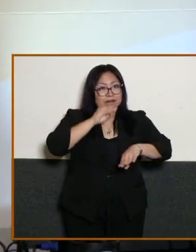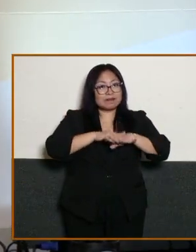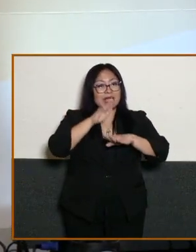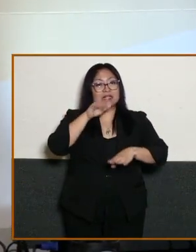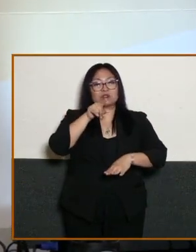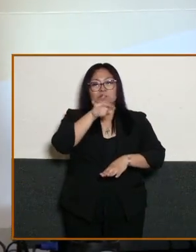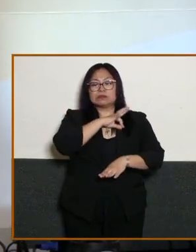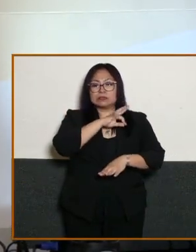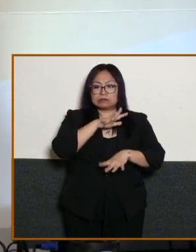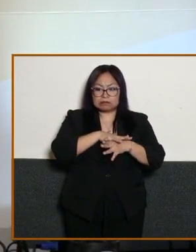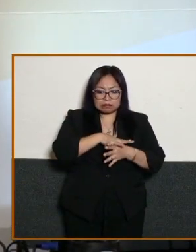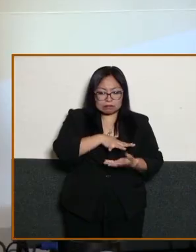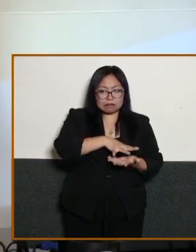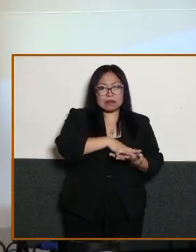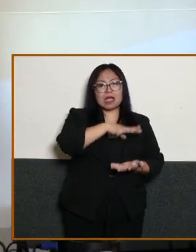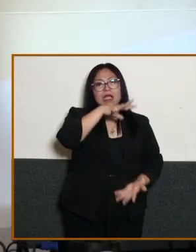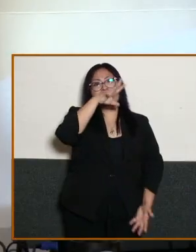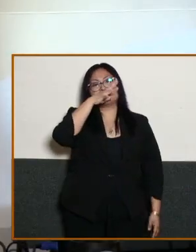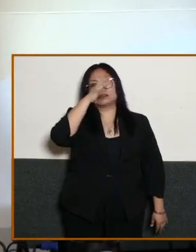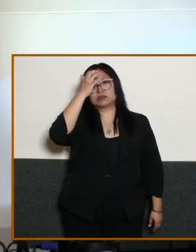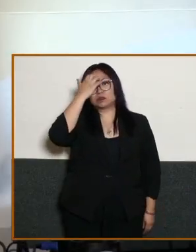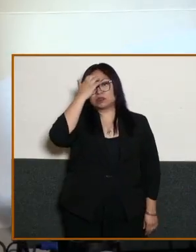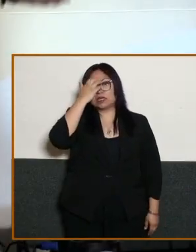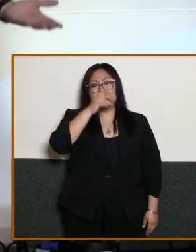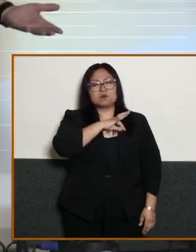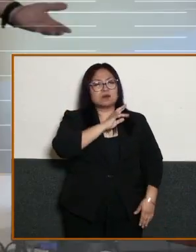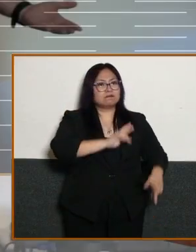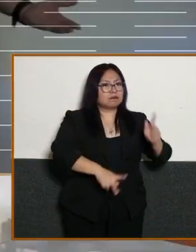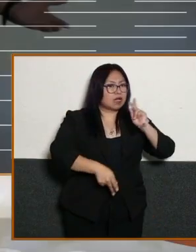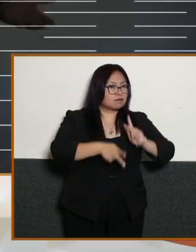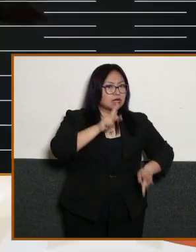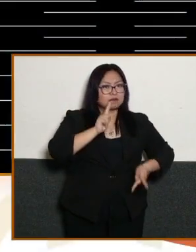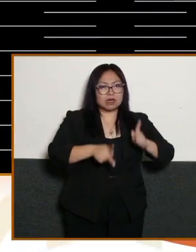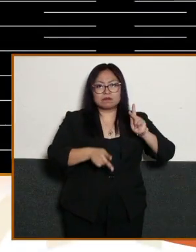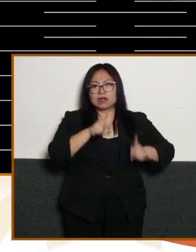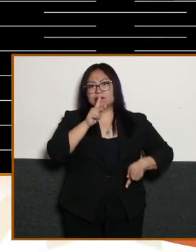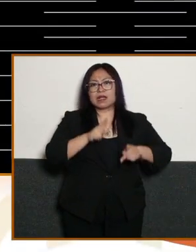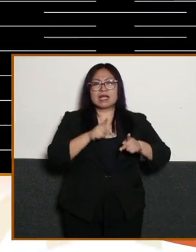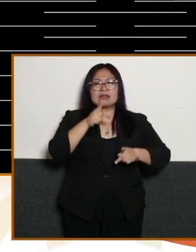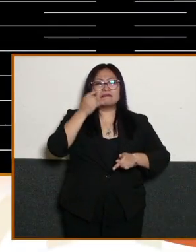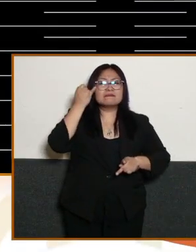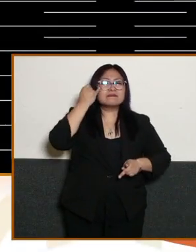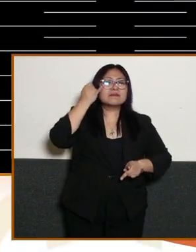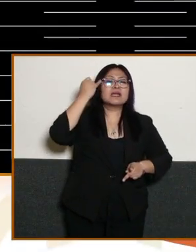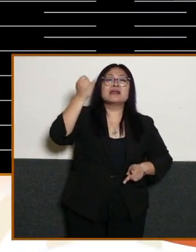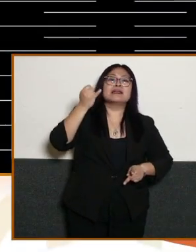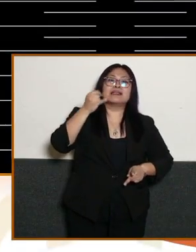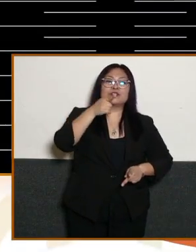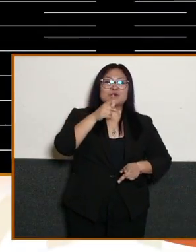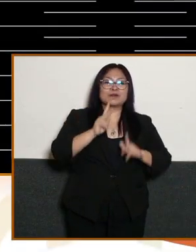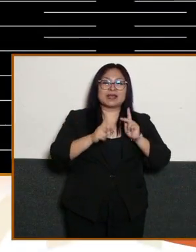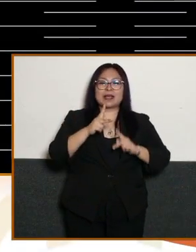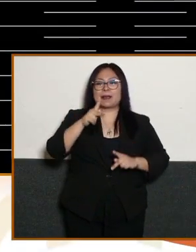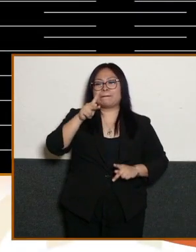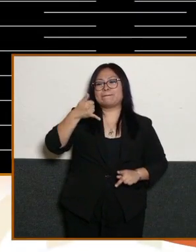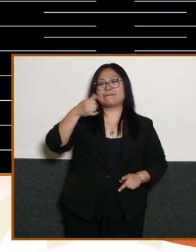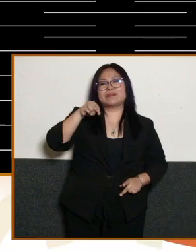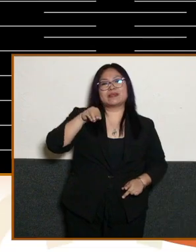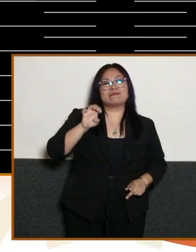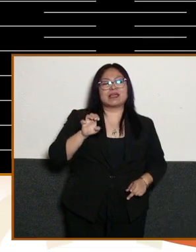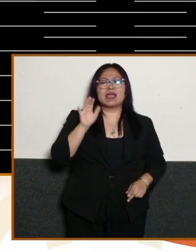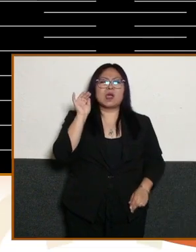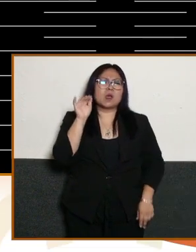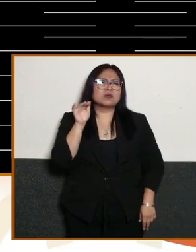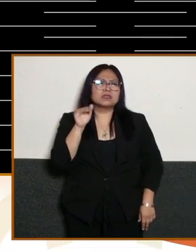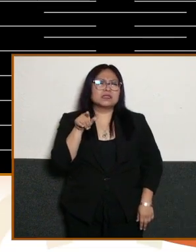de conocimiento con la cual puedan hablar. Entonces, imagínense poderle hablar a su pyme y decirle,